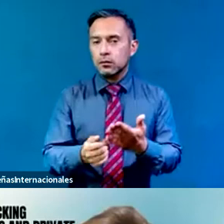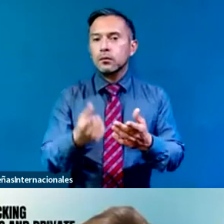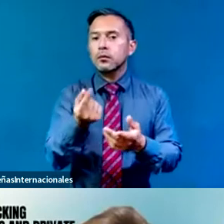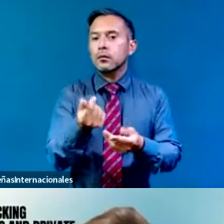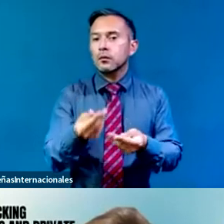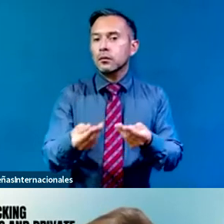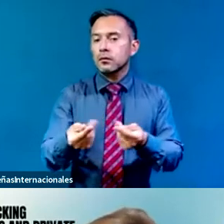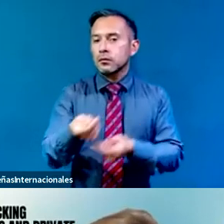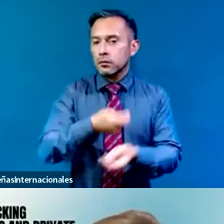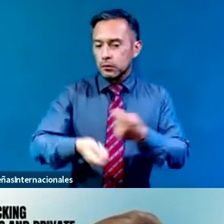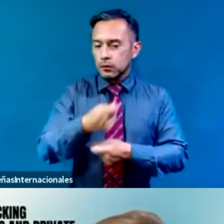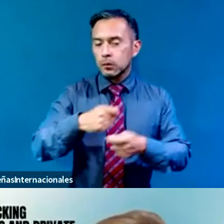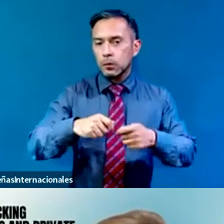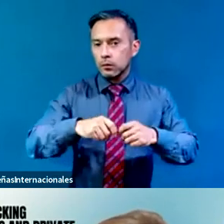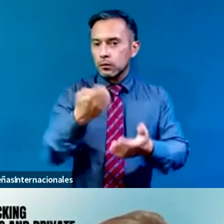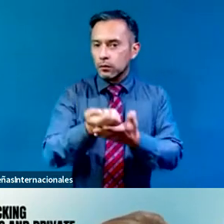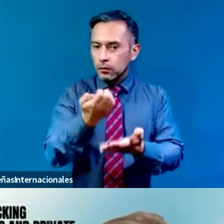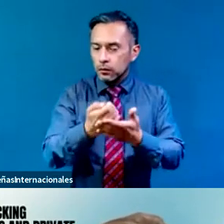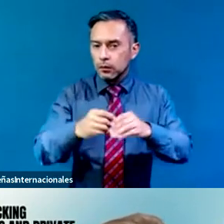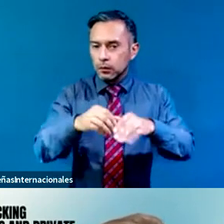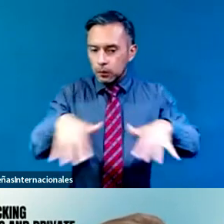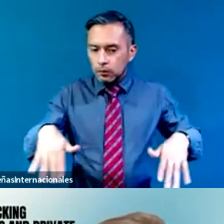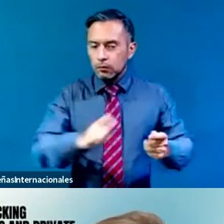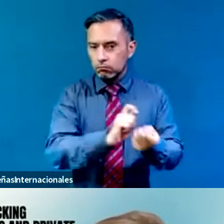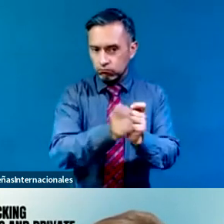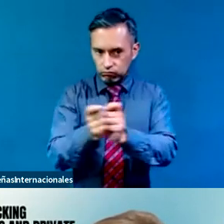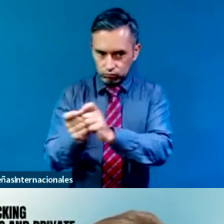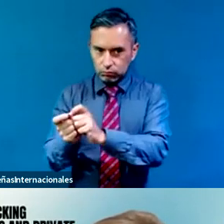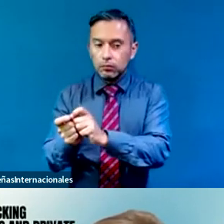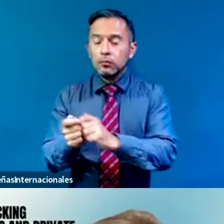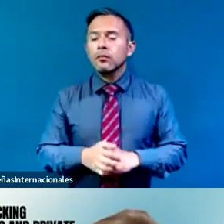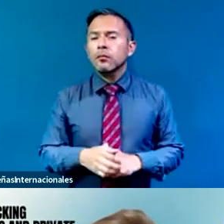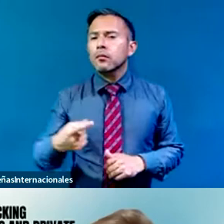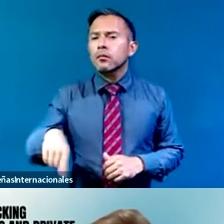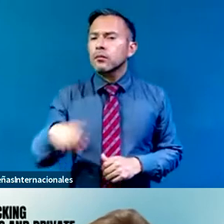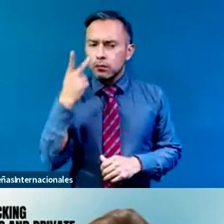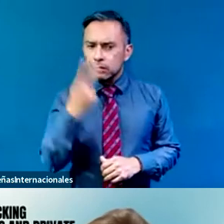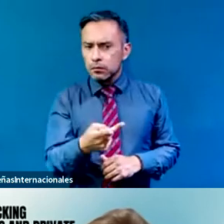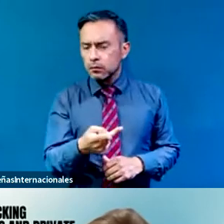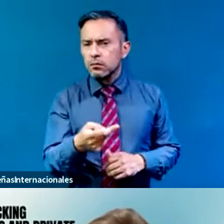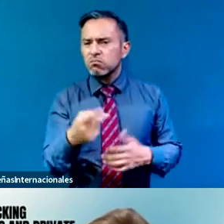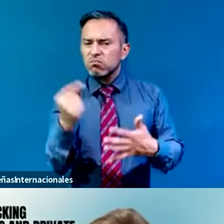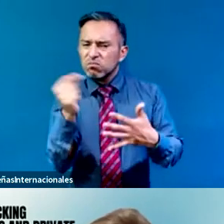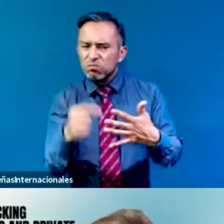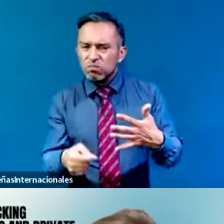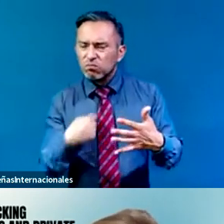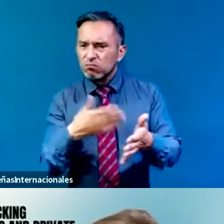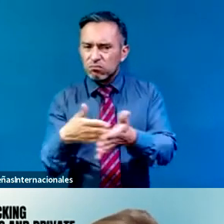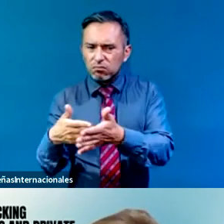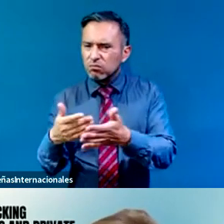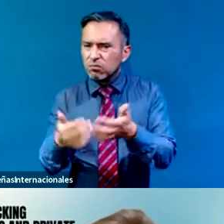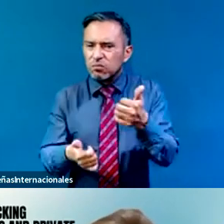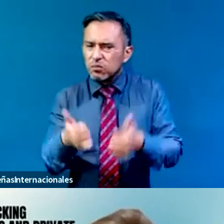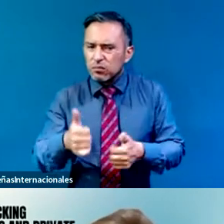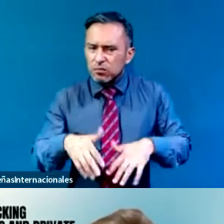financiera y económica, donde podamos ver cuáles son los elementos que están impidiendo ampliar el piso fiscal para